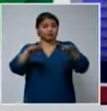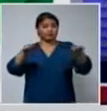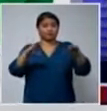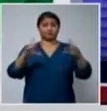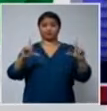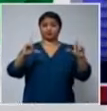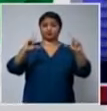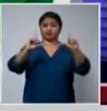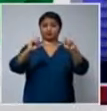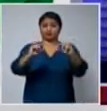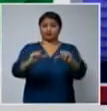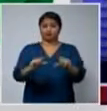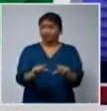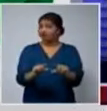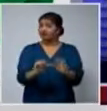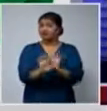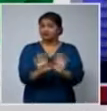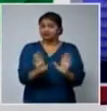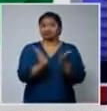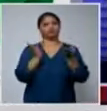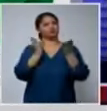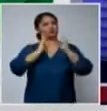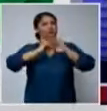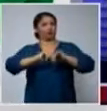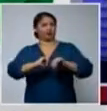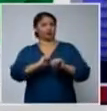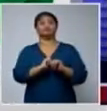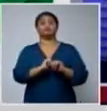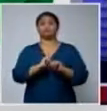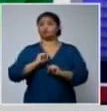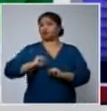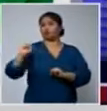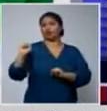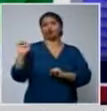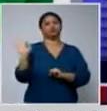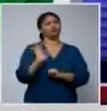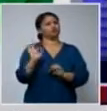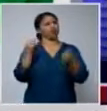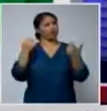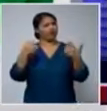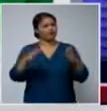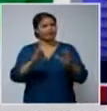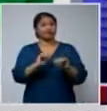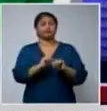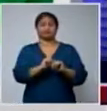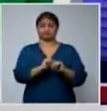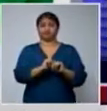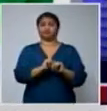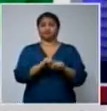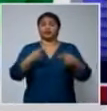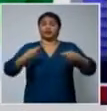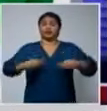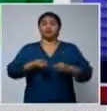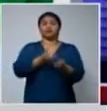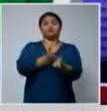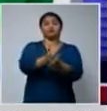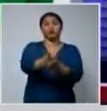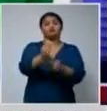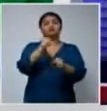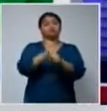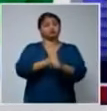se han modificado algunas cosas, algunos protocolos, y debemos de seguir trabajando en este